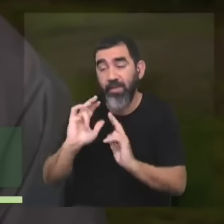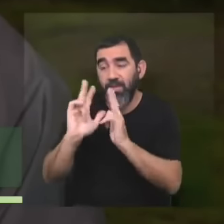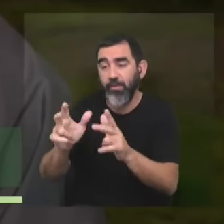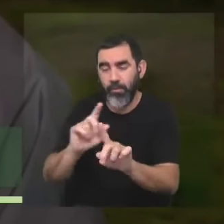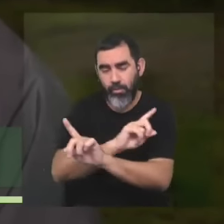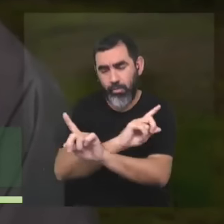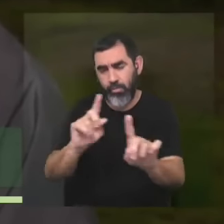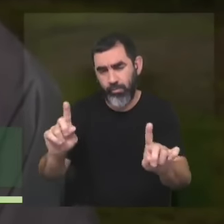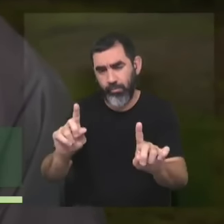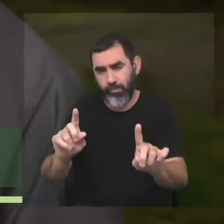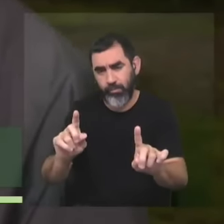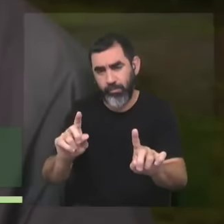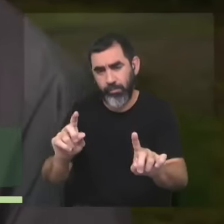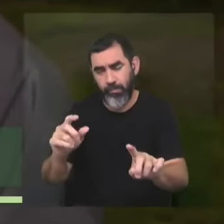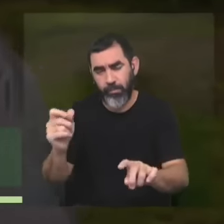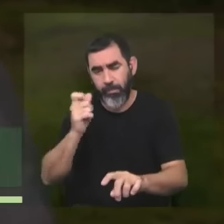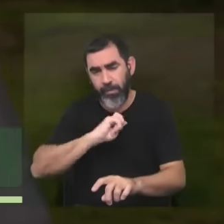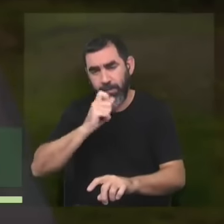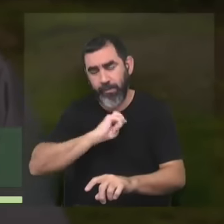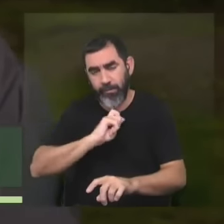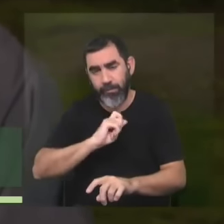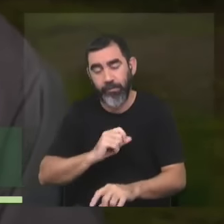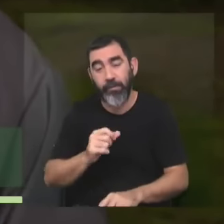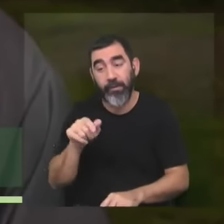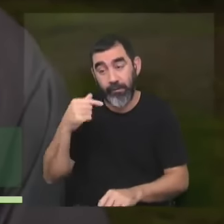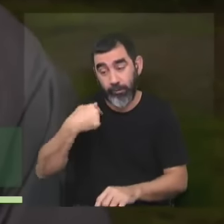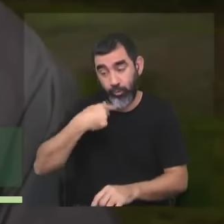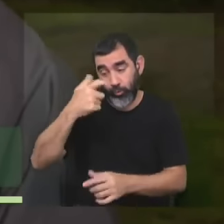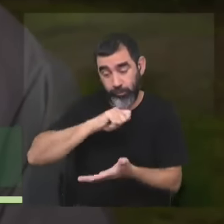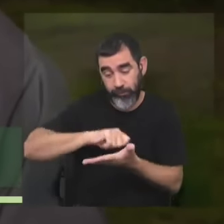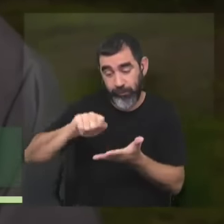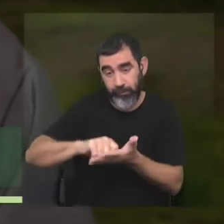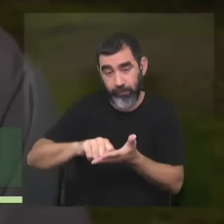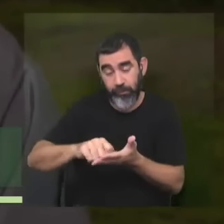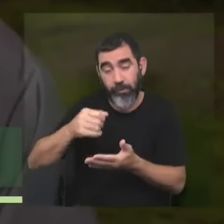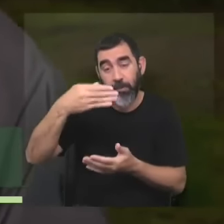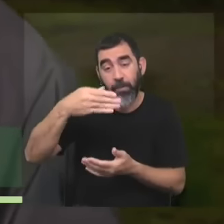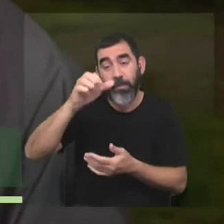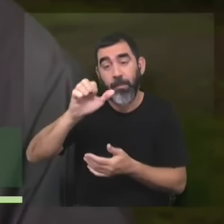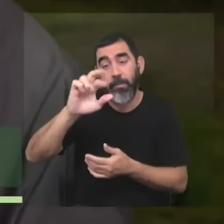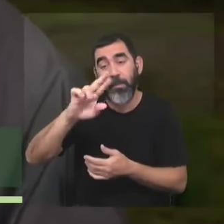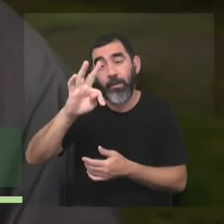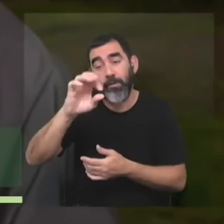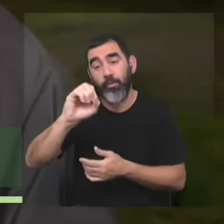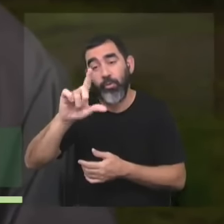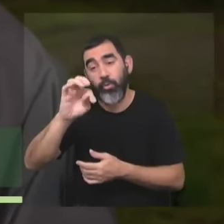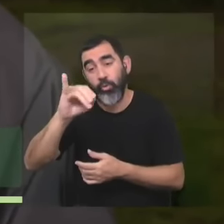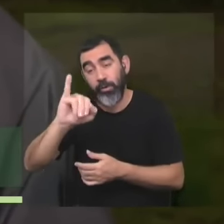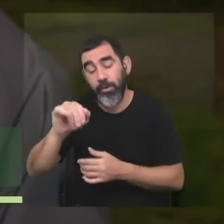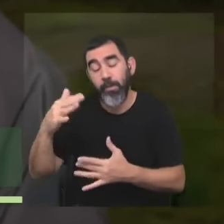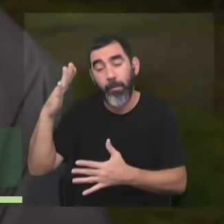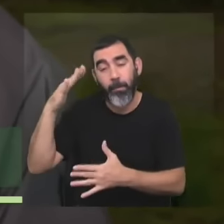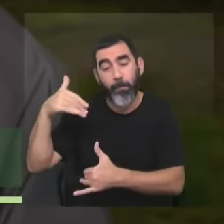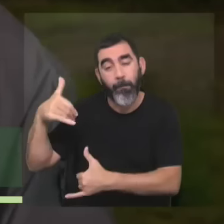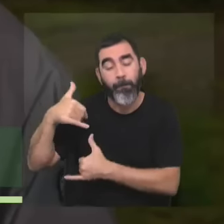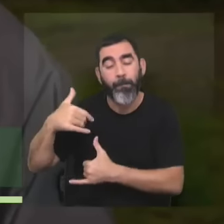que no que eso no no era así porque él era el autor bertolotti y este la estrategia del Ministerio de defensa fue